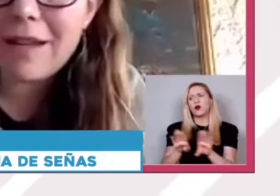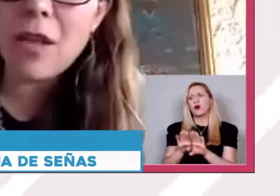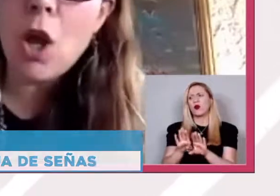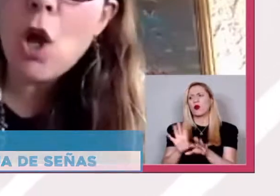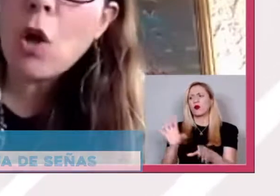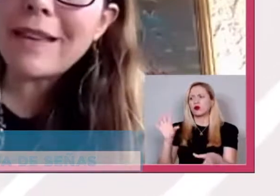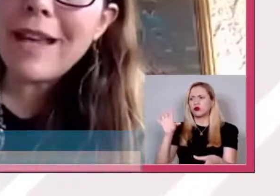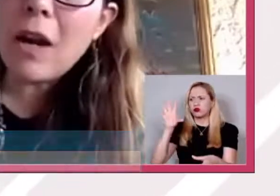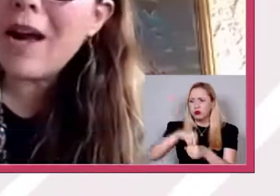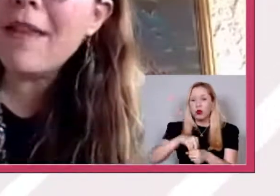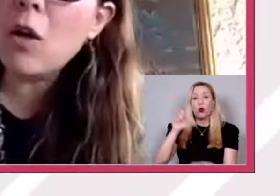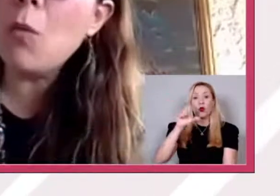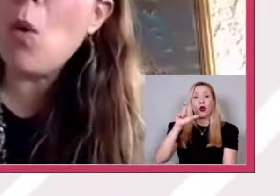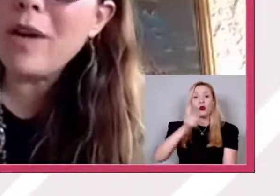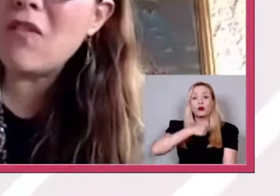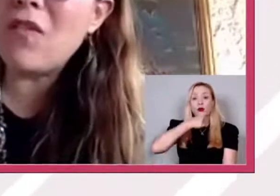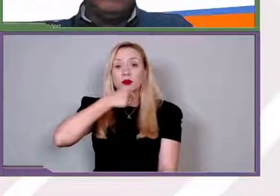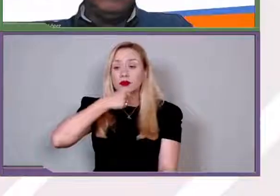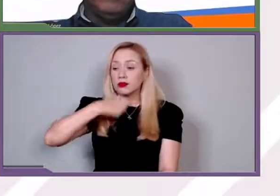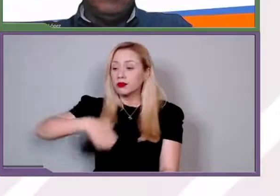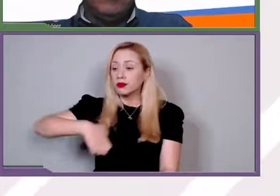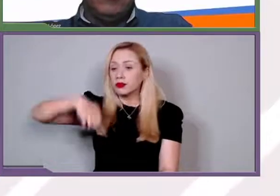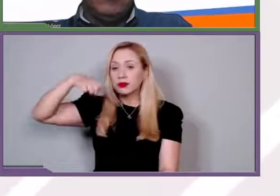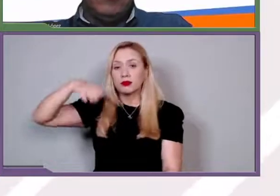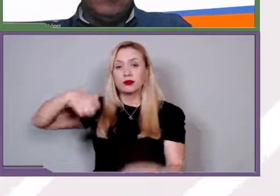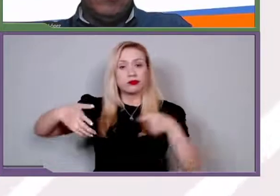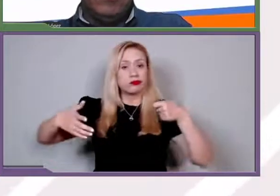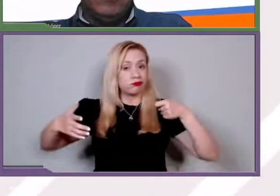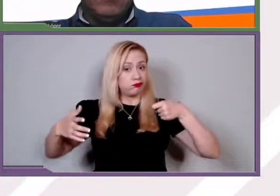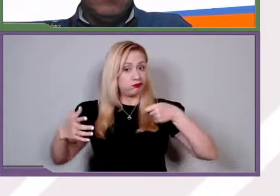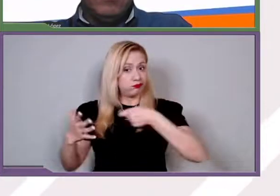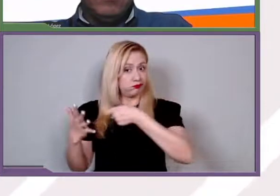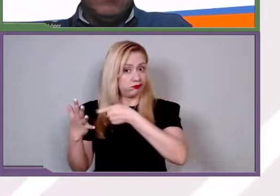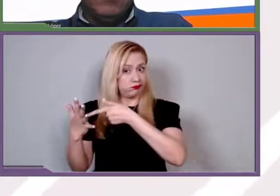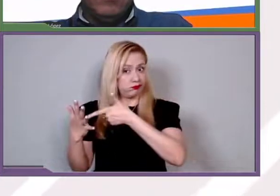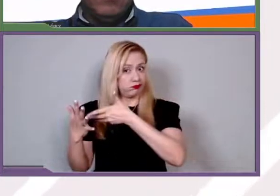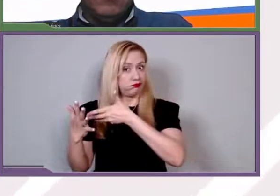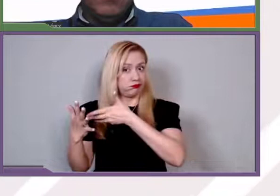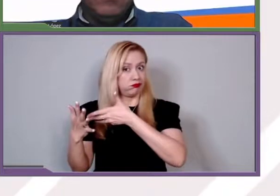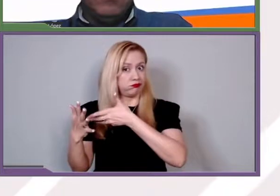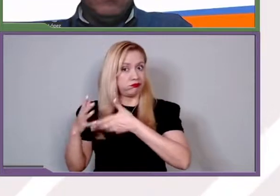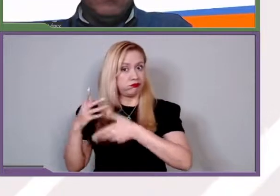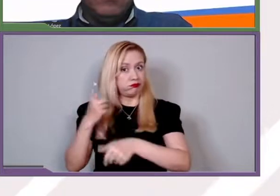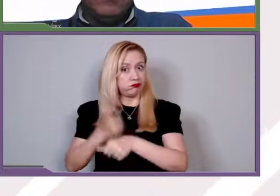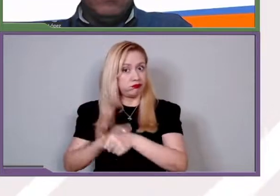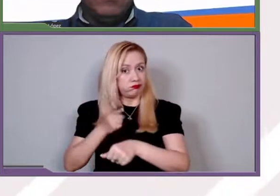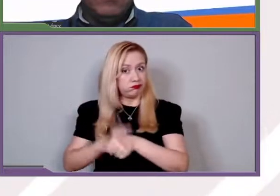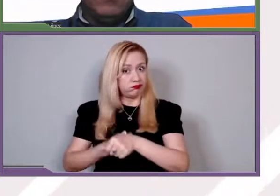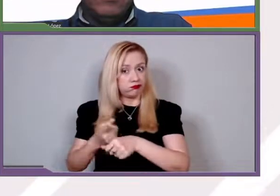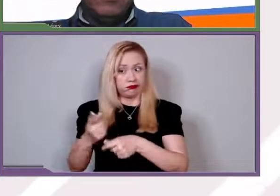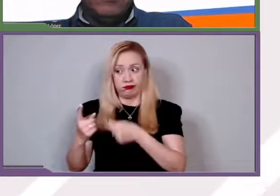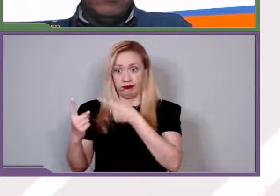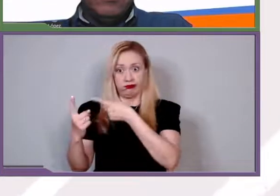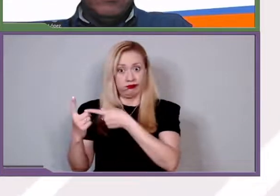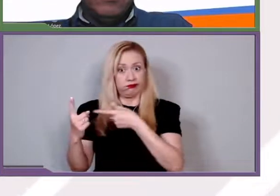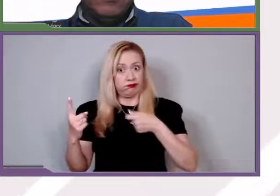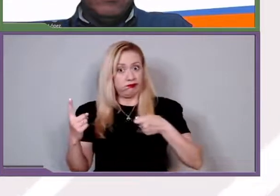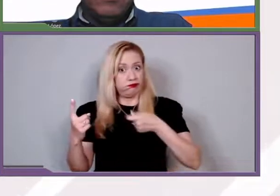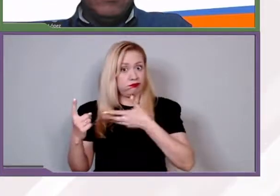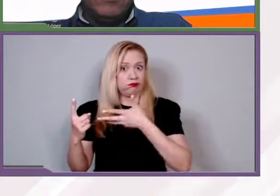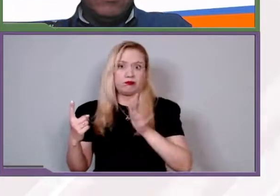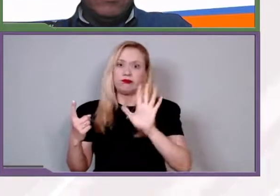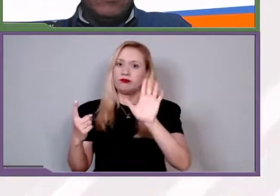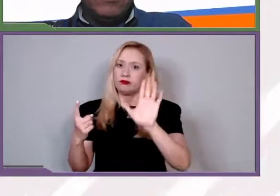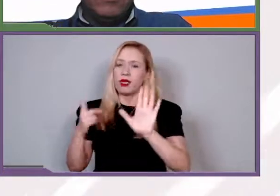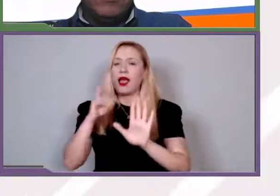la vejez, catalogada como una enfermedad. Y Eliseth quería hacer alguna intervención sobre eso, entonces te paso la palabra,